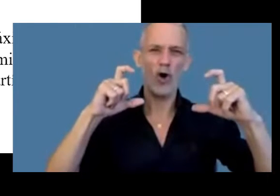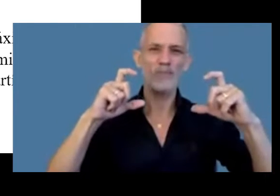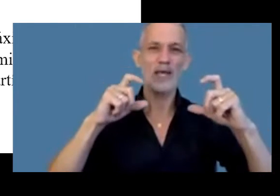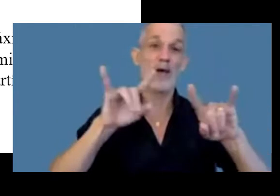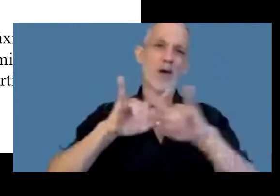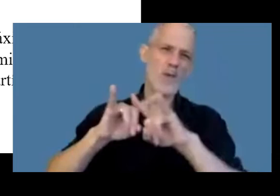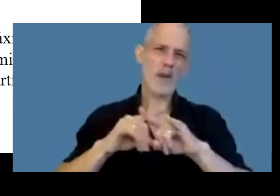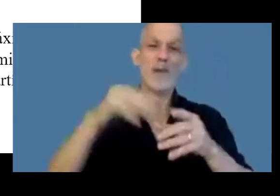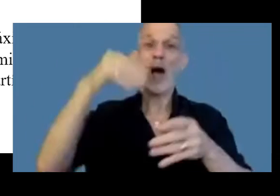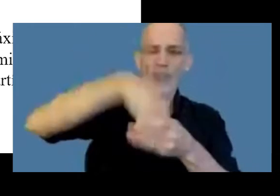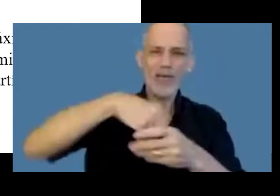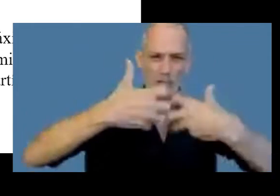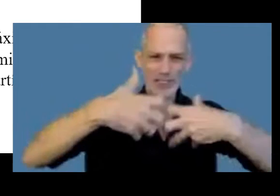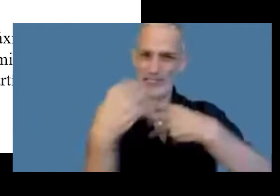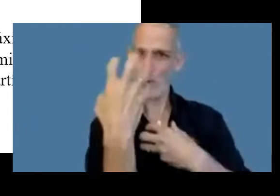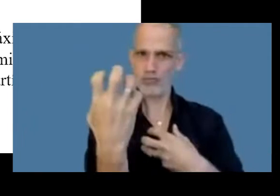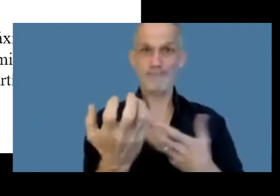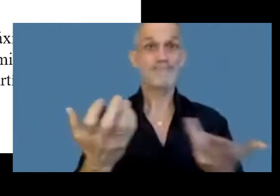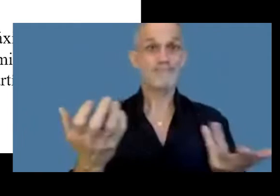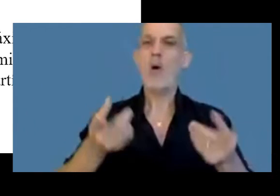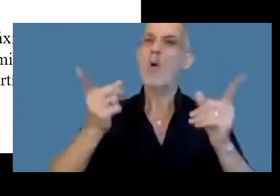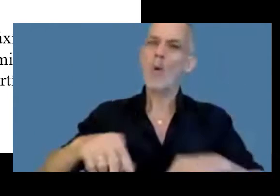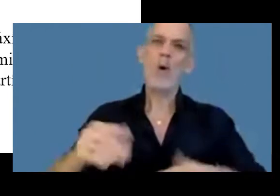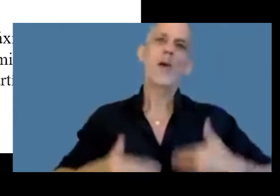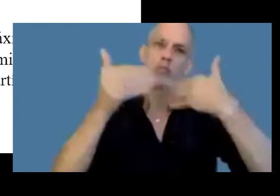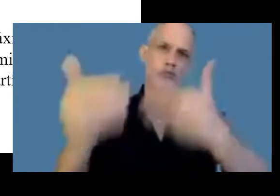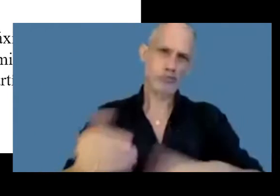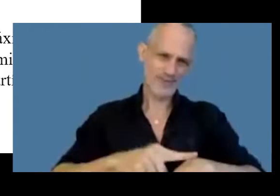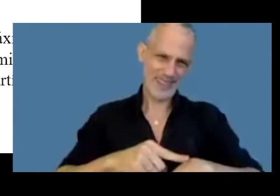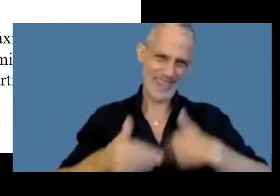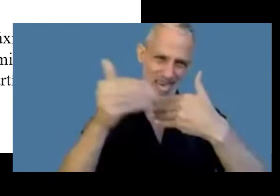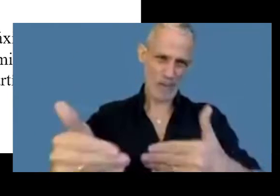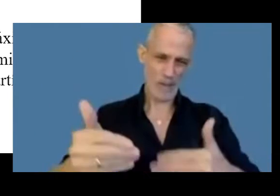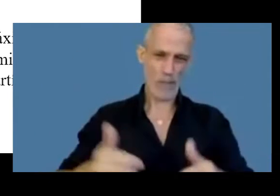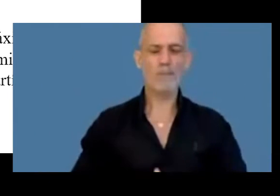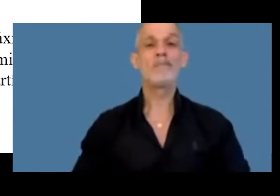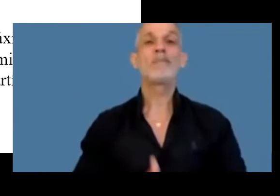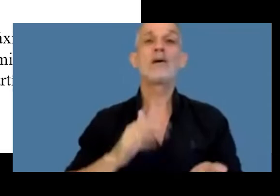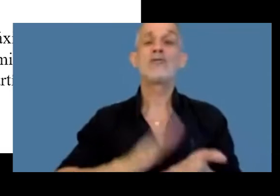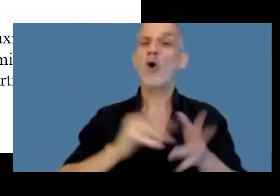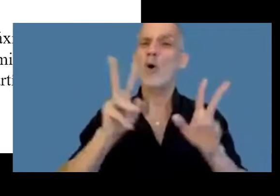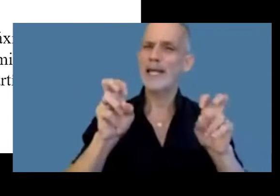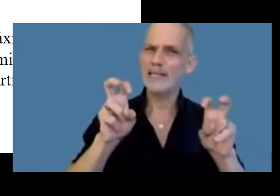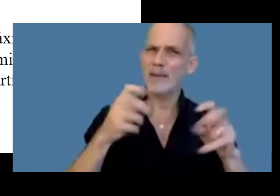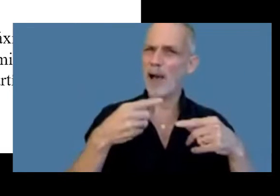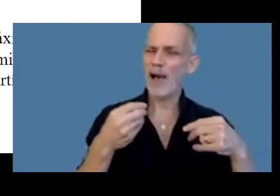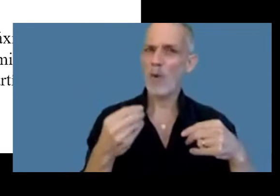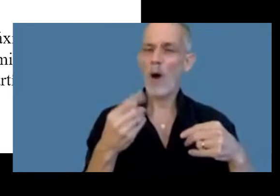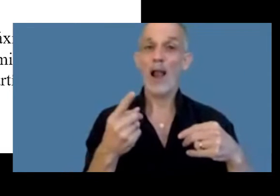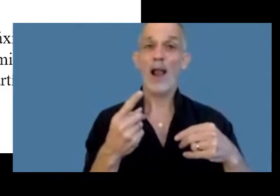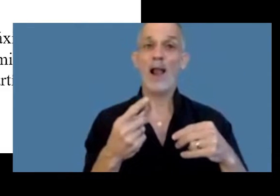el sistema. Bien, se volvió a prorrogar. Con respecto a los regímenes